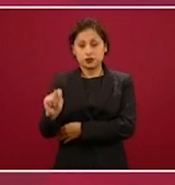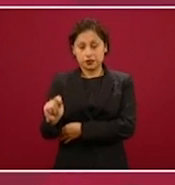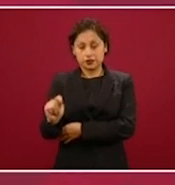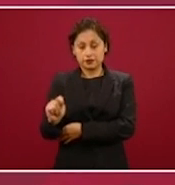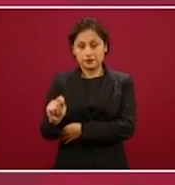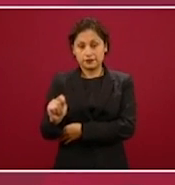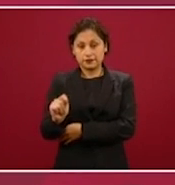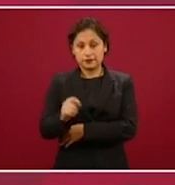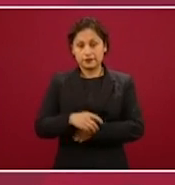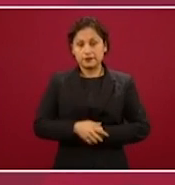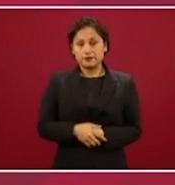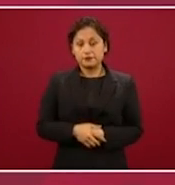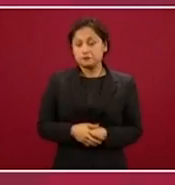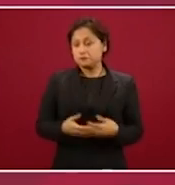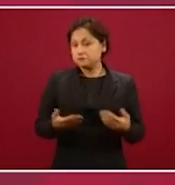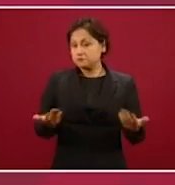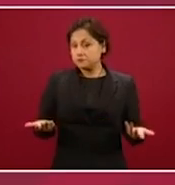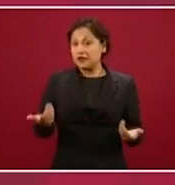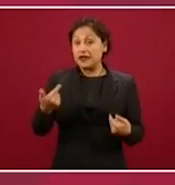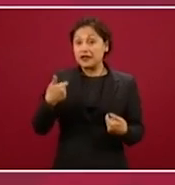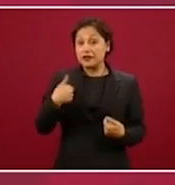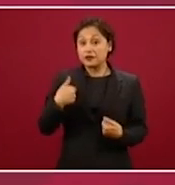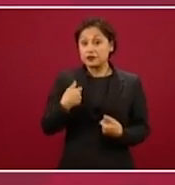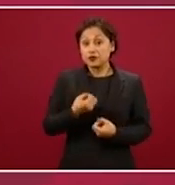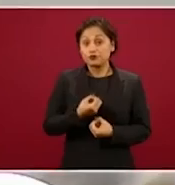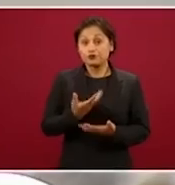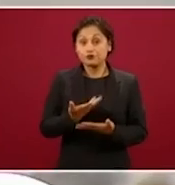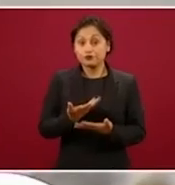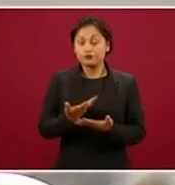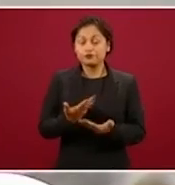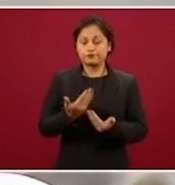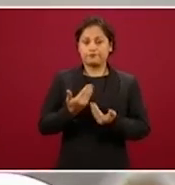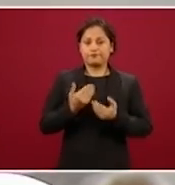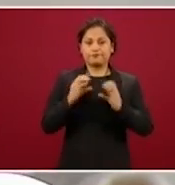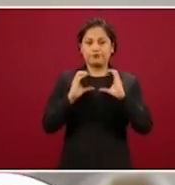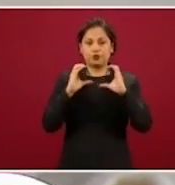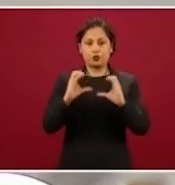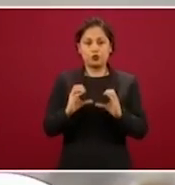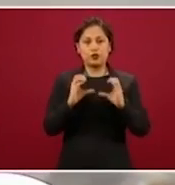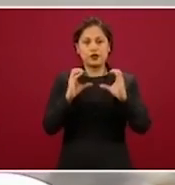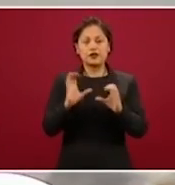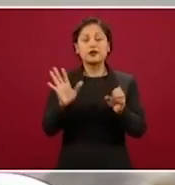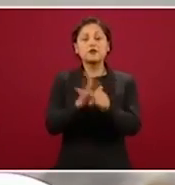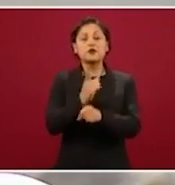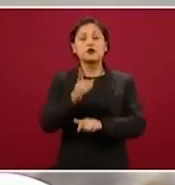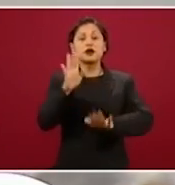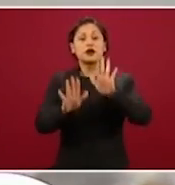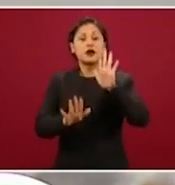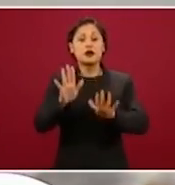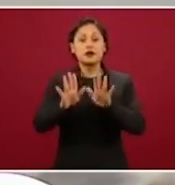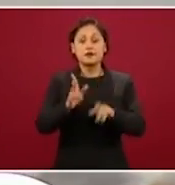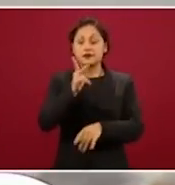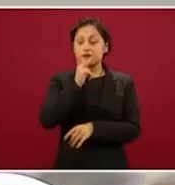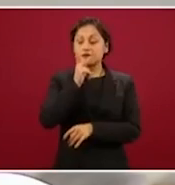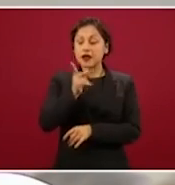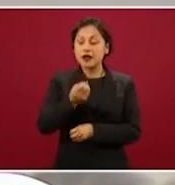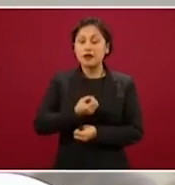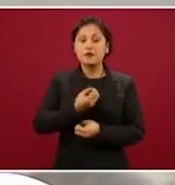Esto lo tengo que manejar con cuidado porque hasta las palabras, ¿no? Si de por sí los conservadores están